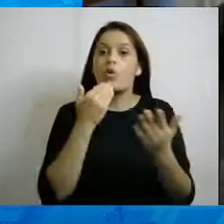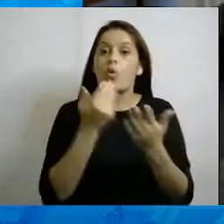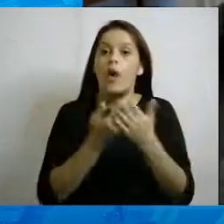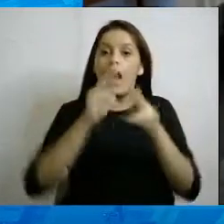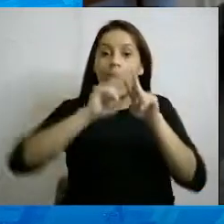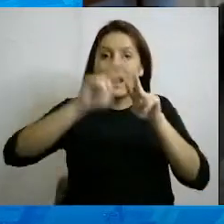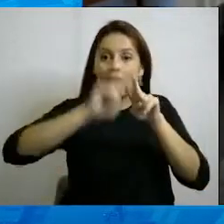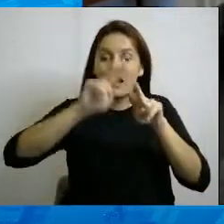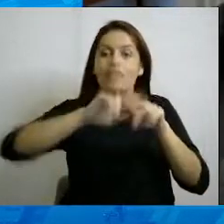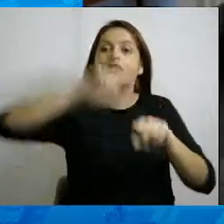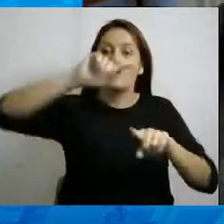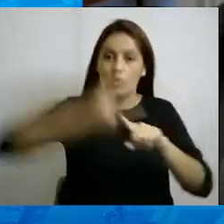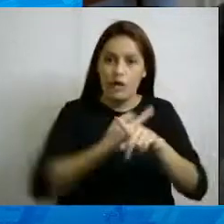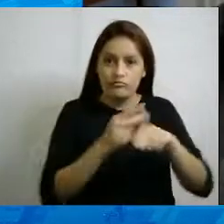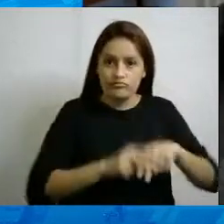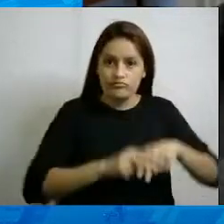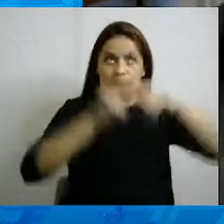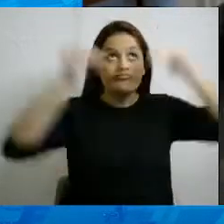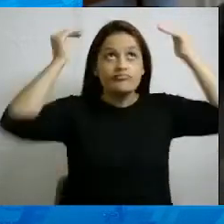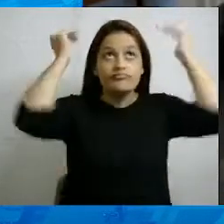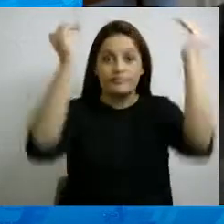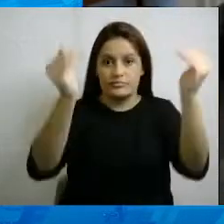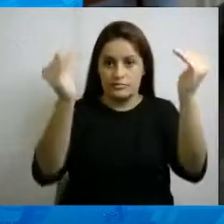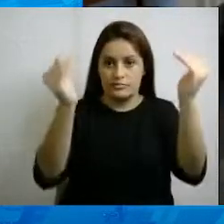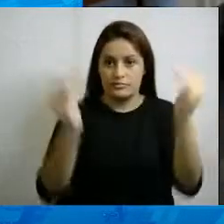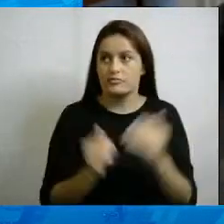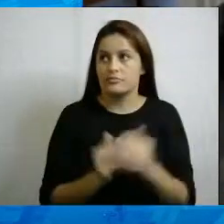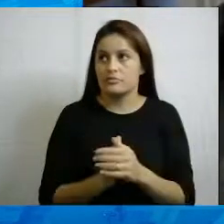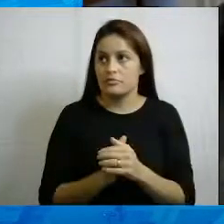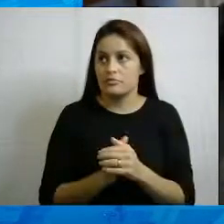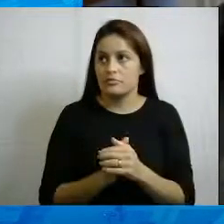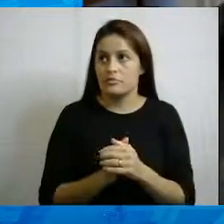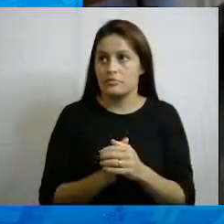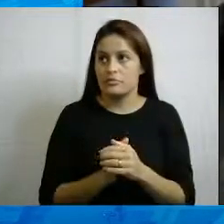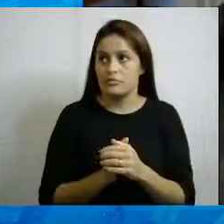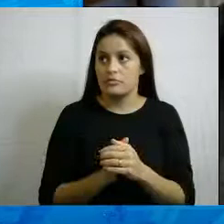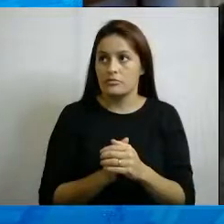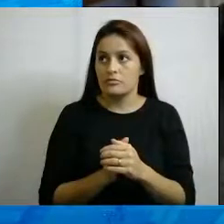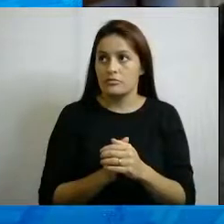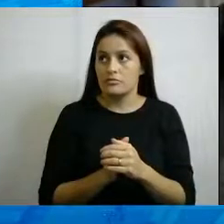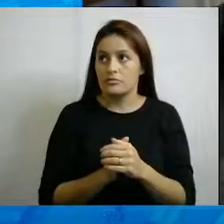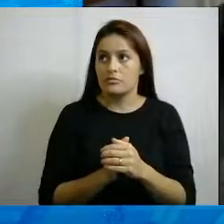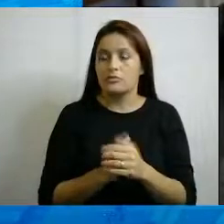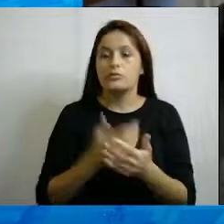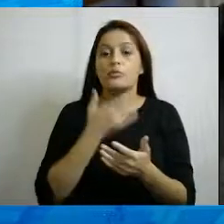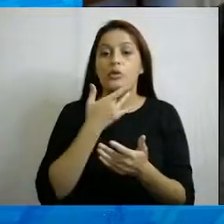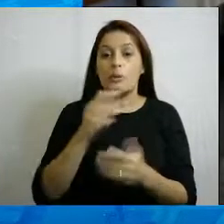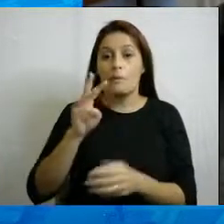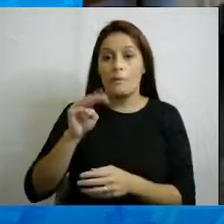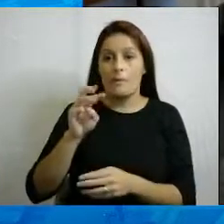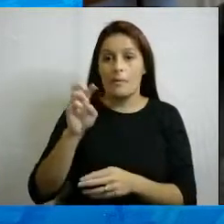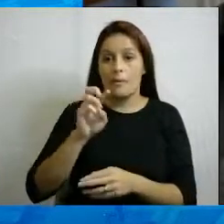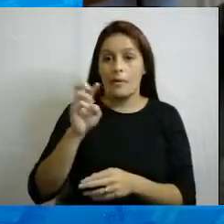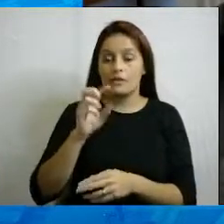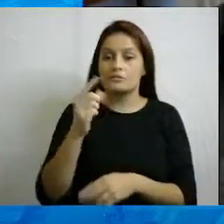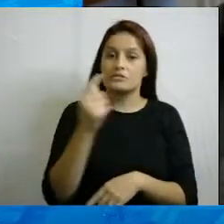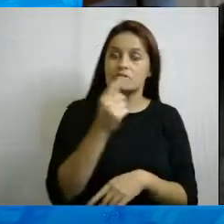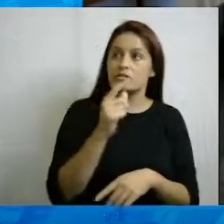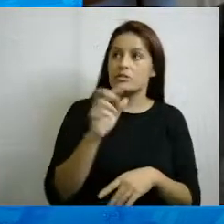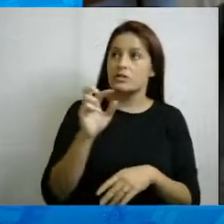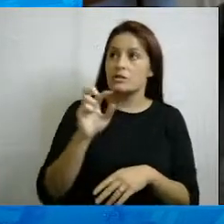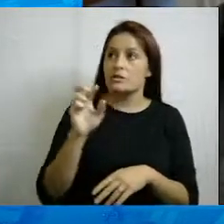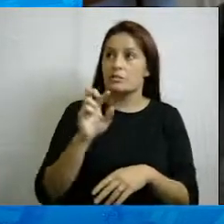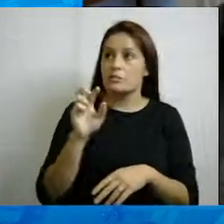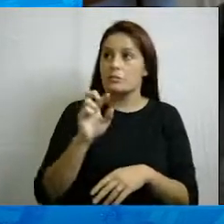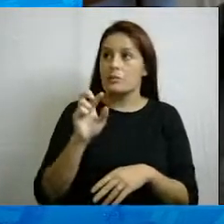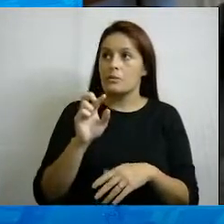para poder hacer de nuevo la sombra. En eso estaba mi papá, estaban con los toldos porque mis papás salen y no salen. De repente mi papá le da una